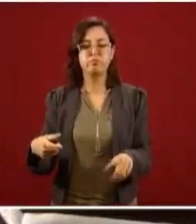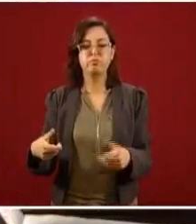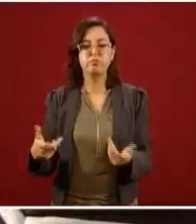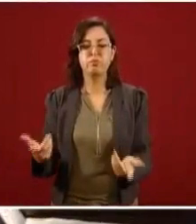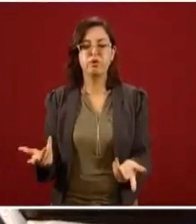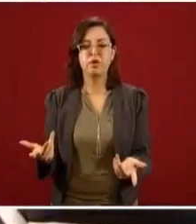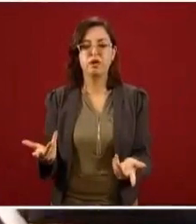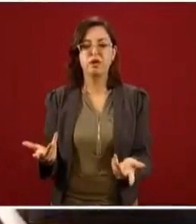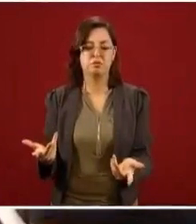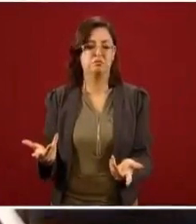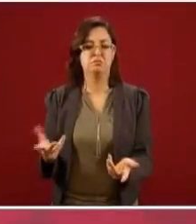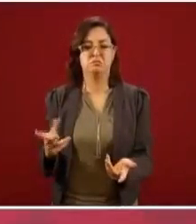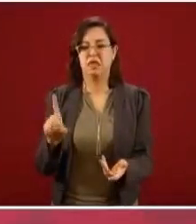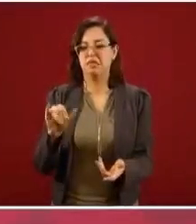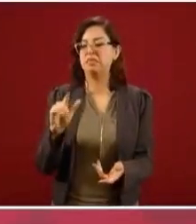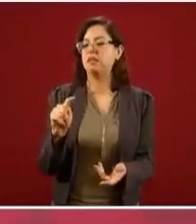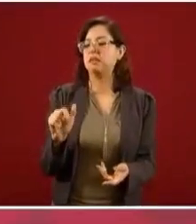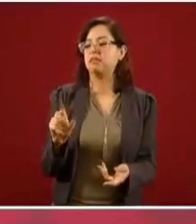casi dictador,